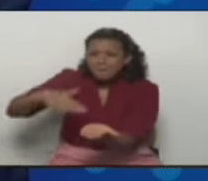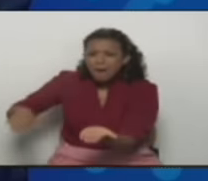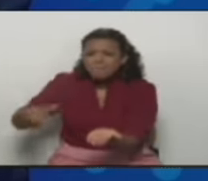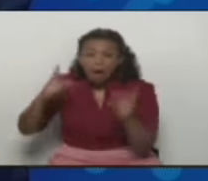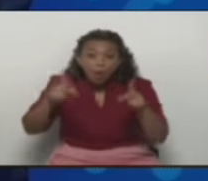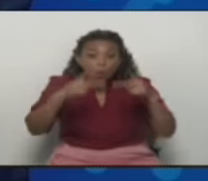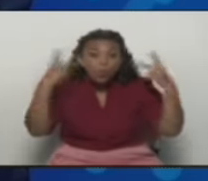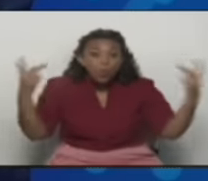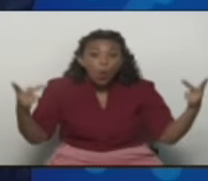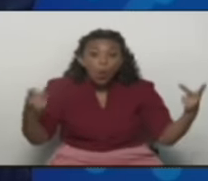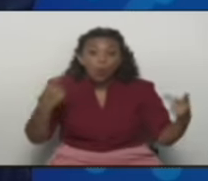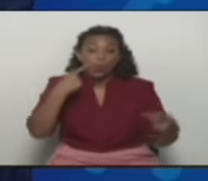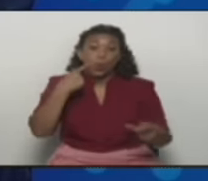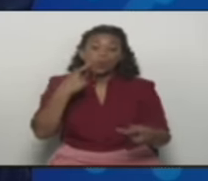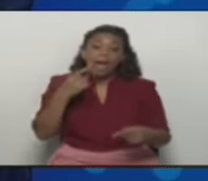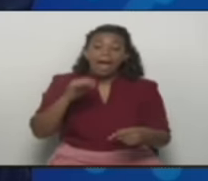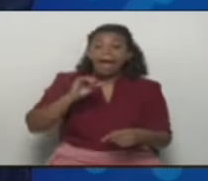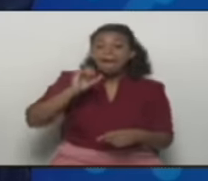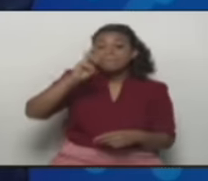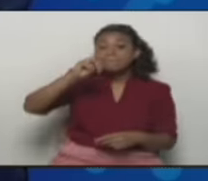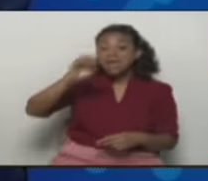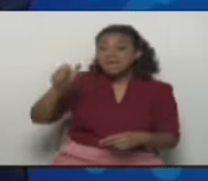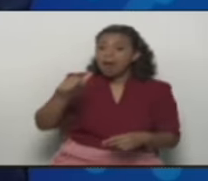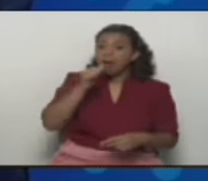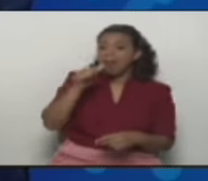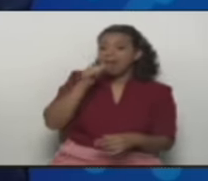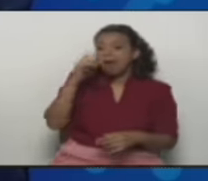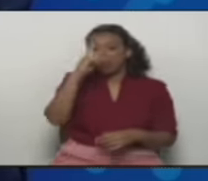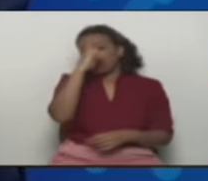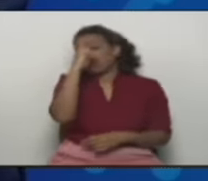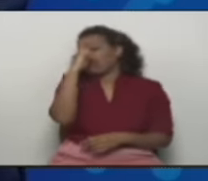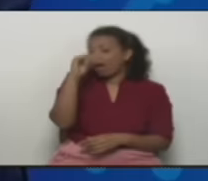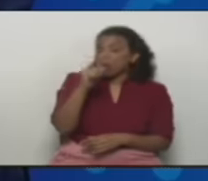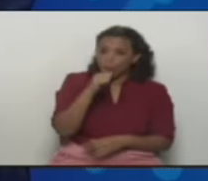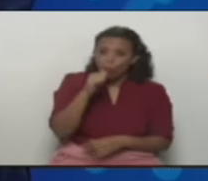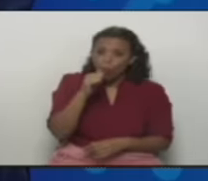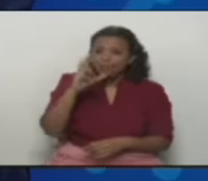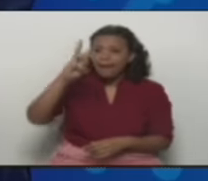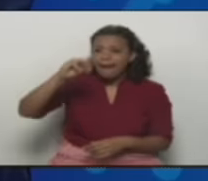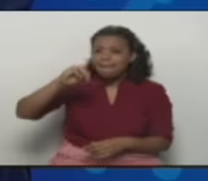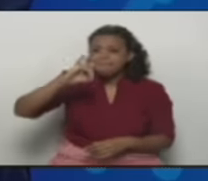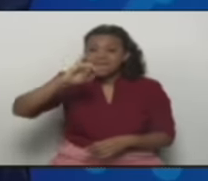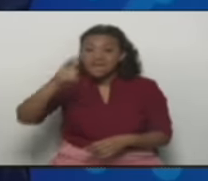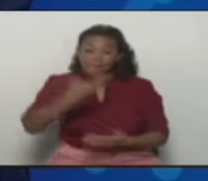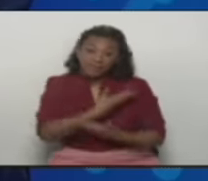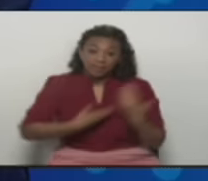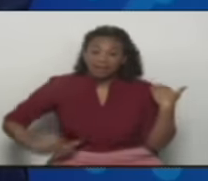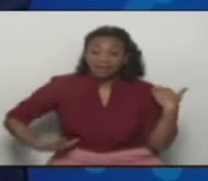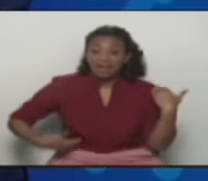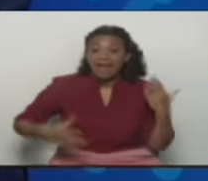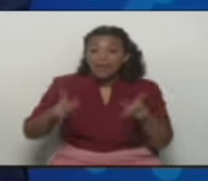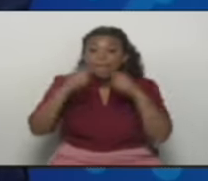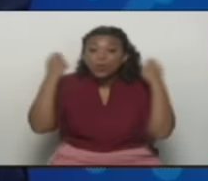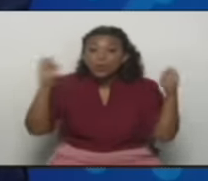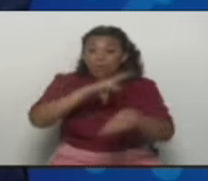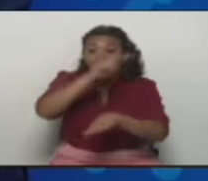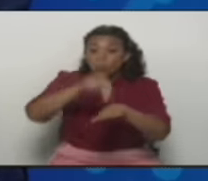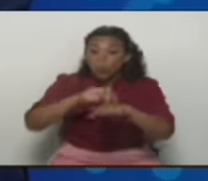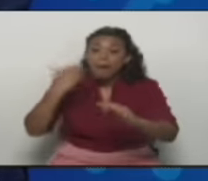está consumido por el alcohol, entregado a la derrota y a la depresión, imprimió